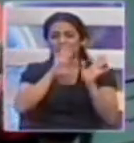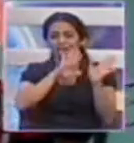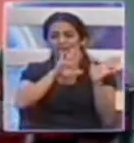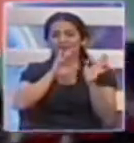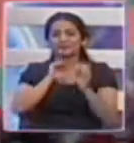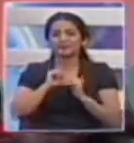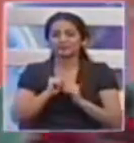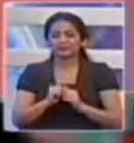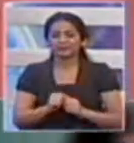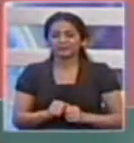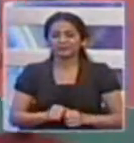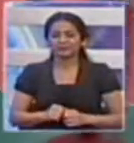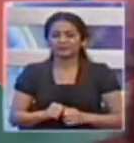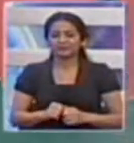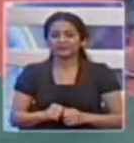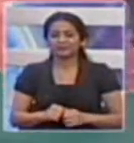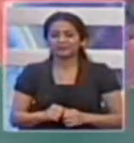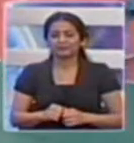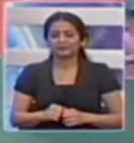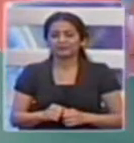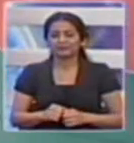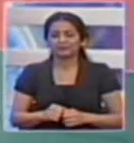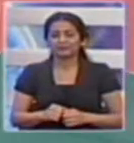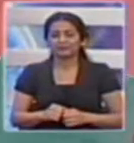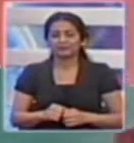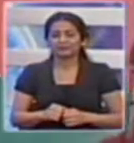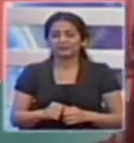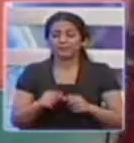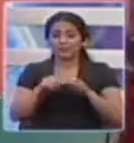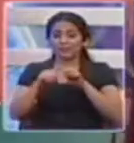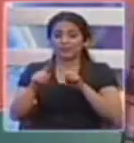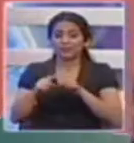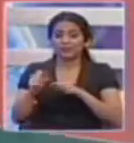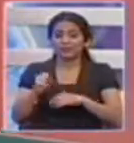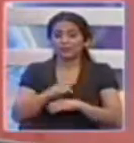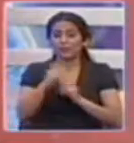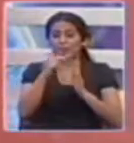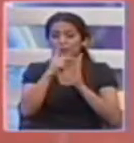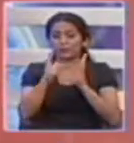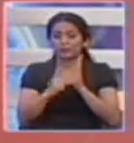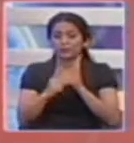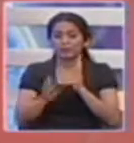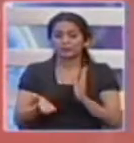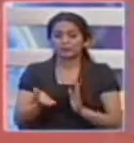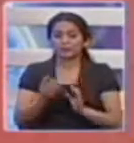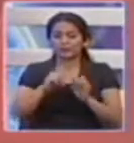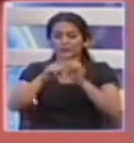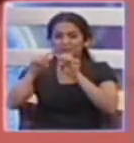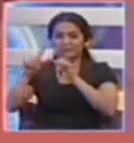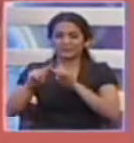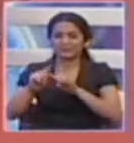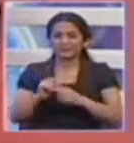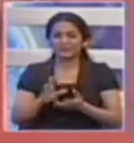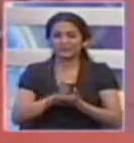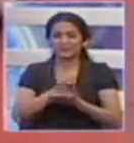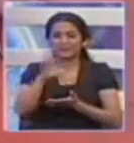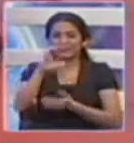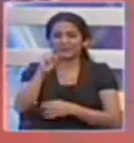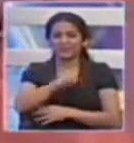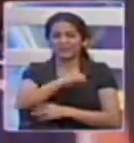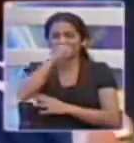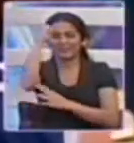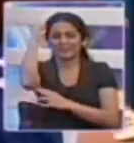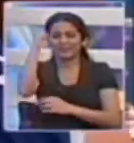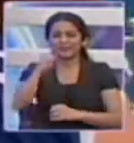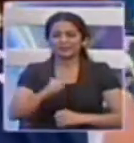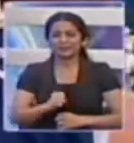venció 14-25, 26-24 y 15-8 al Colegio Técnico Salesiano de la SUAI. La verdad que sí estuvo un